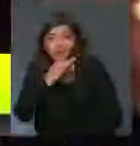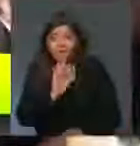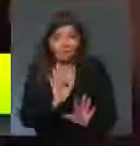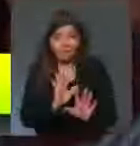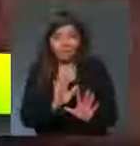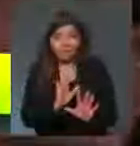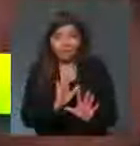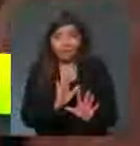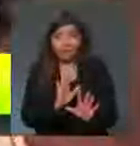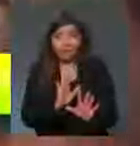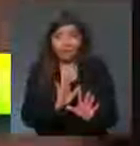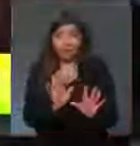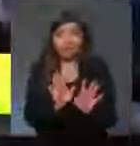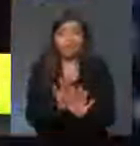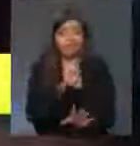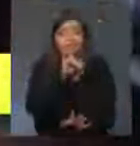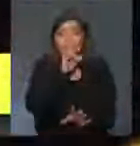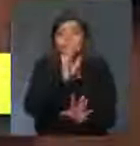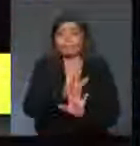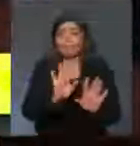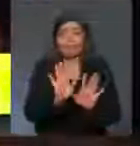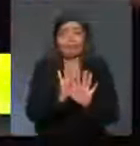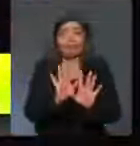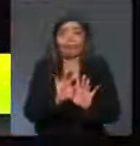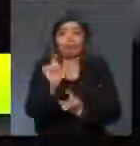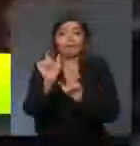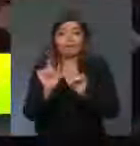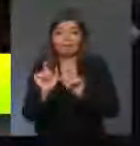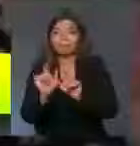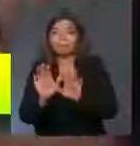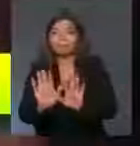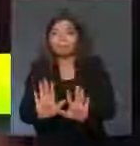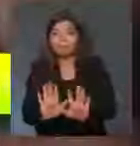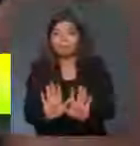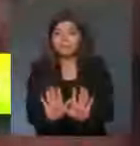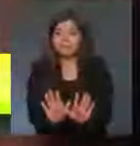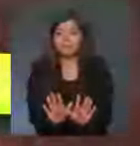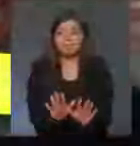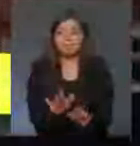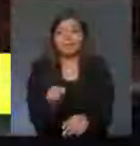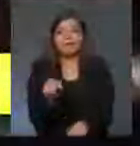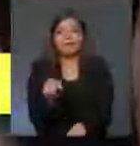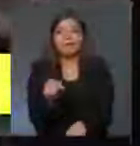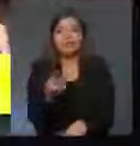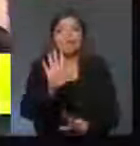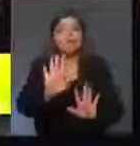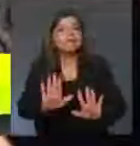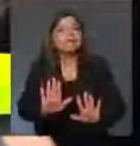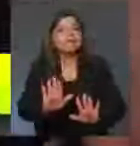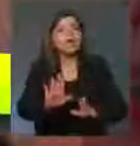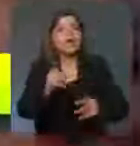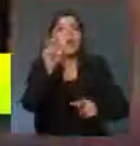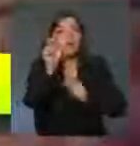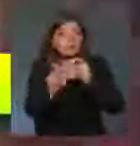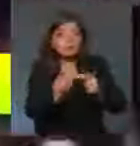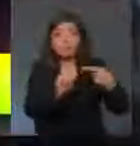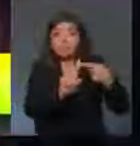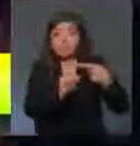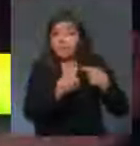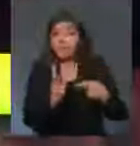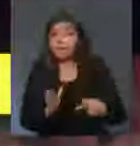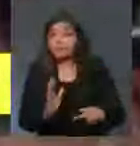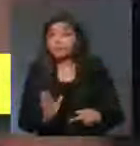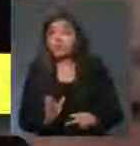Sigue hablando. Hacer un llamado en las horas que quedan a la gente a participar y a no